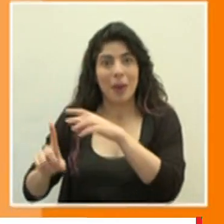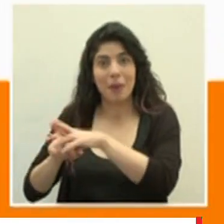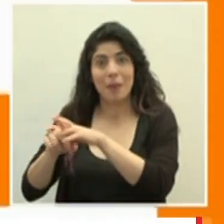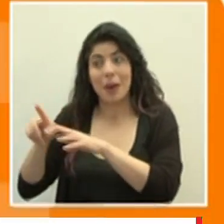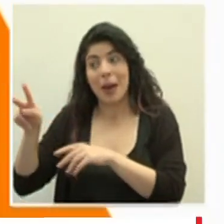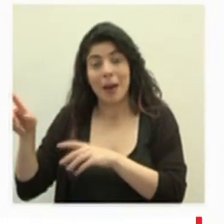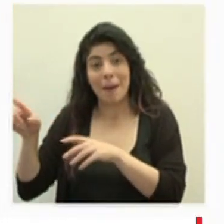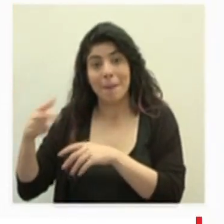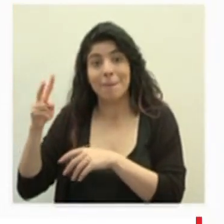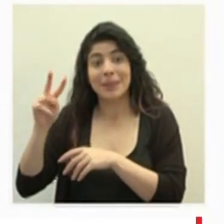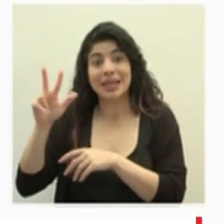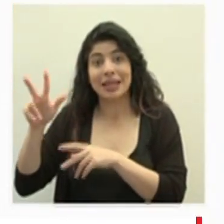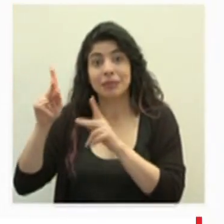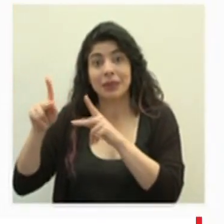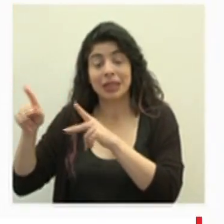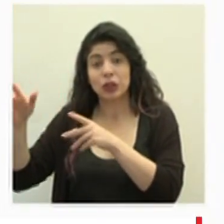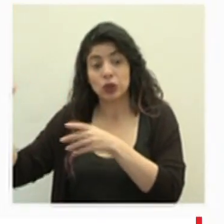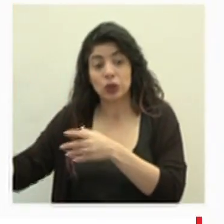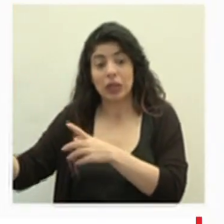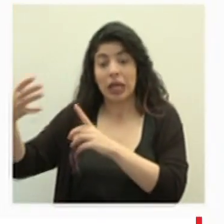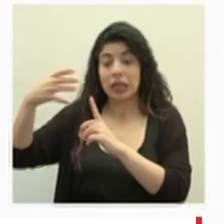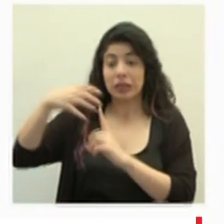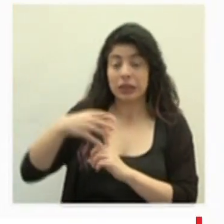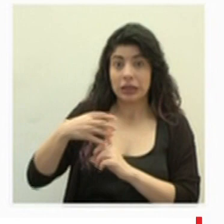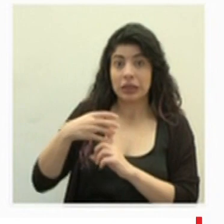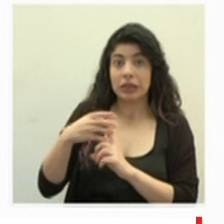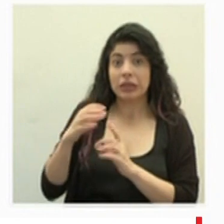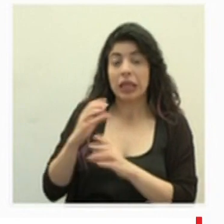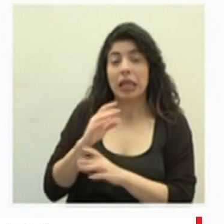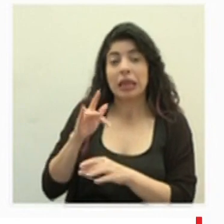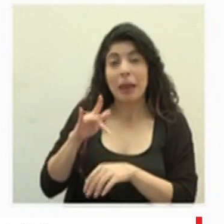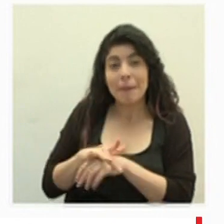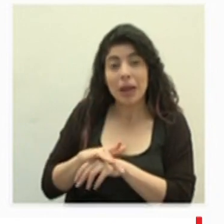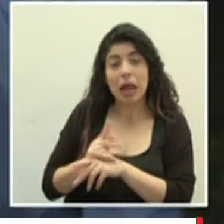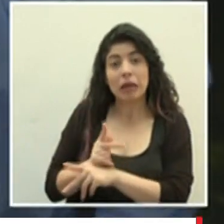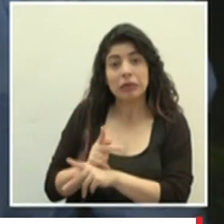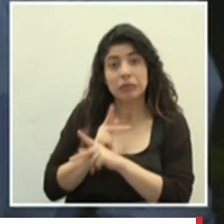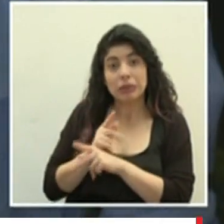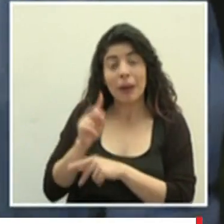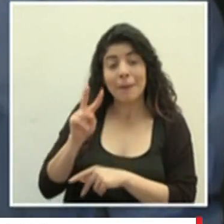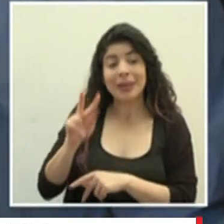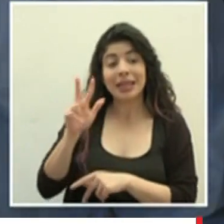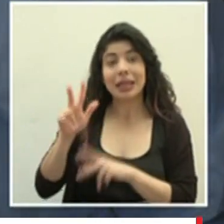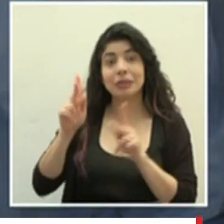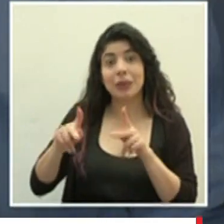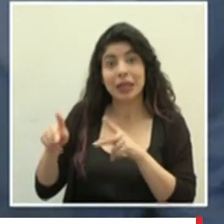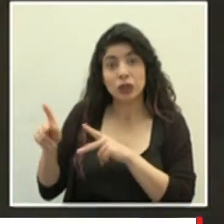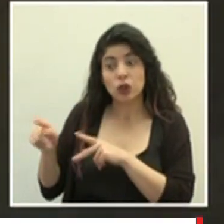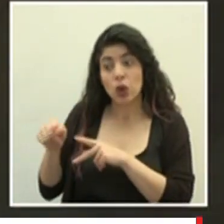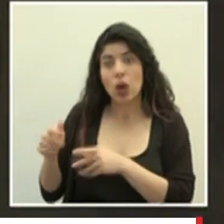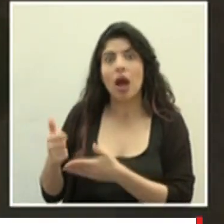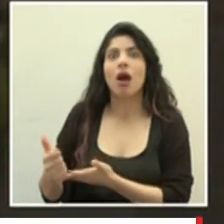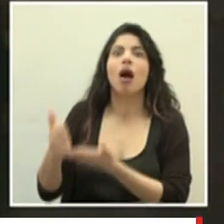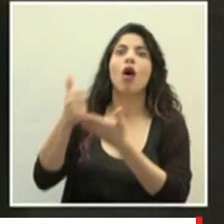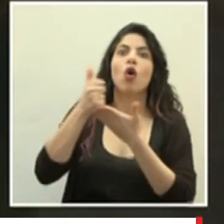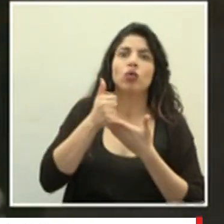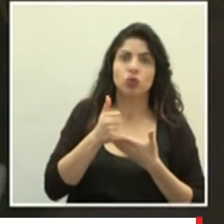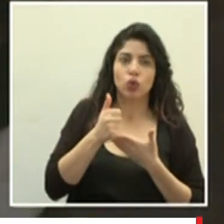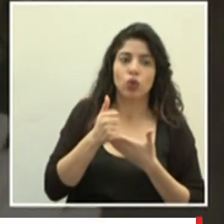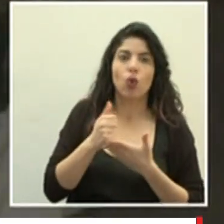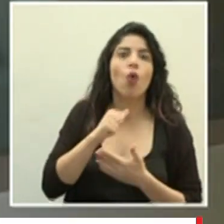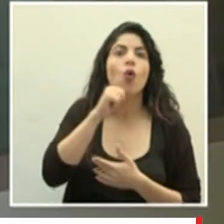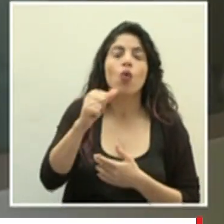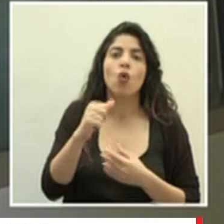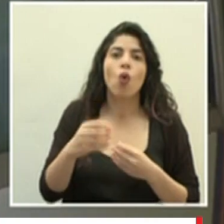Estas 23 personas, el aislamiento temprano, preventivo de estas 23 personas posibilitó que no se